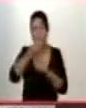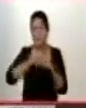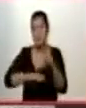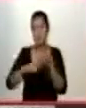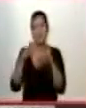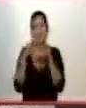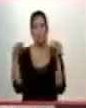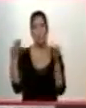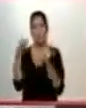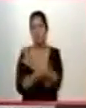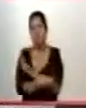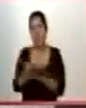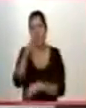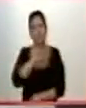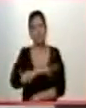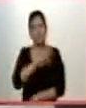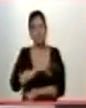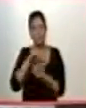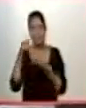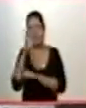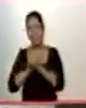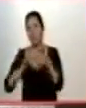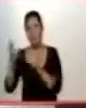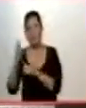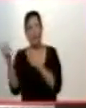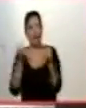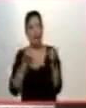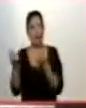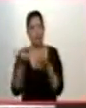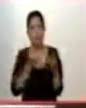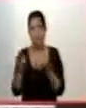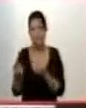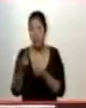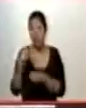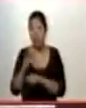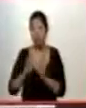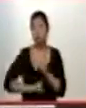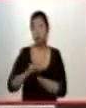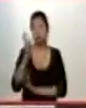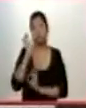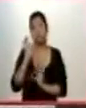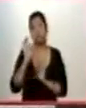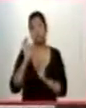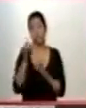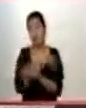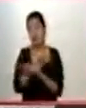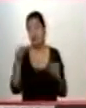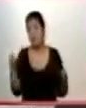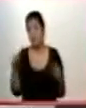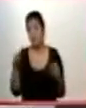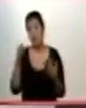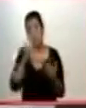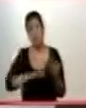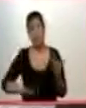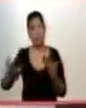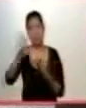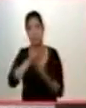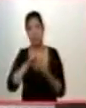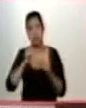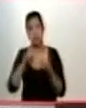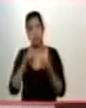los aspectos sociales, culturales, económicos. Hay un desarrollo del Caribe tremendo como una región que